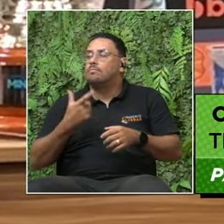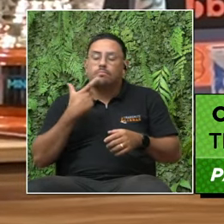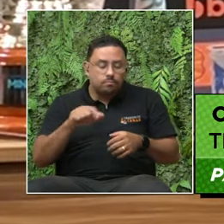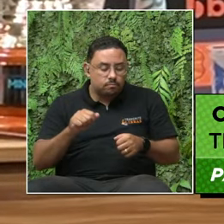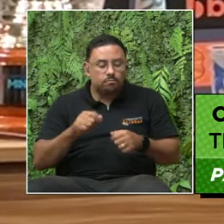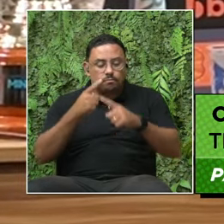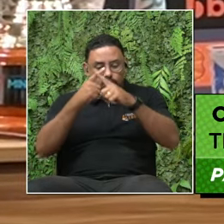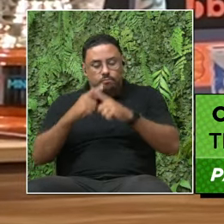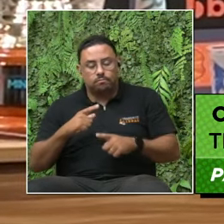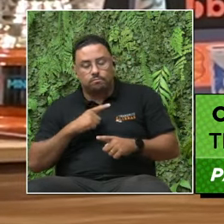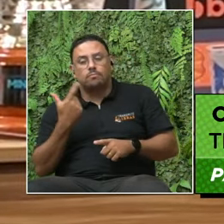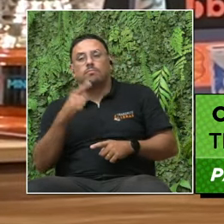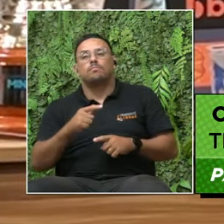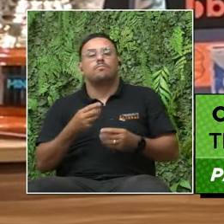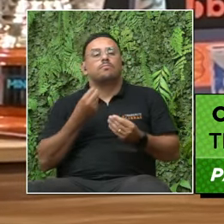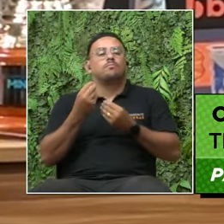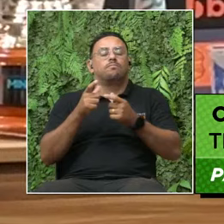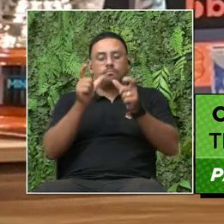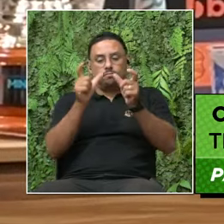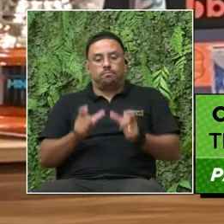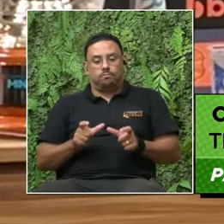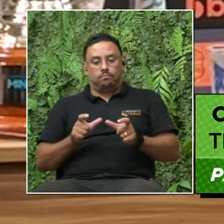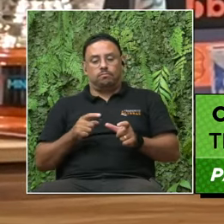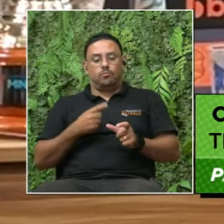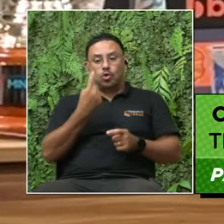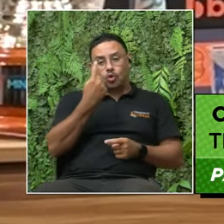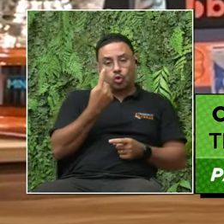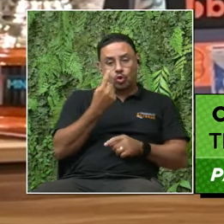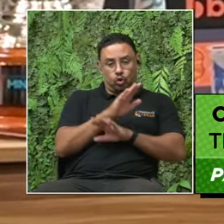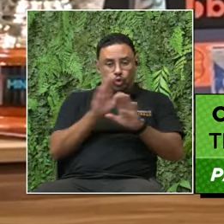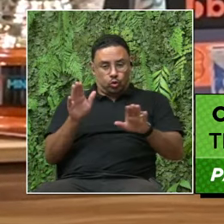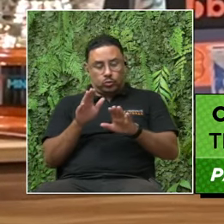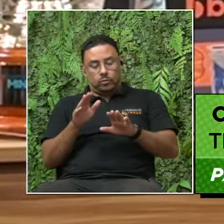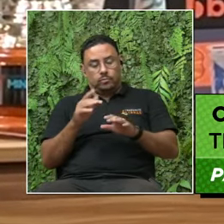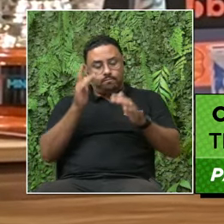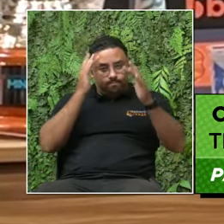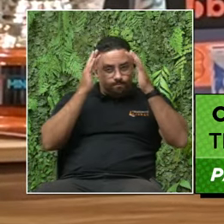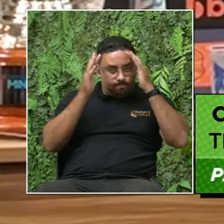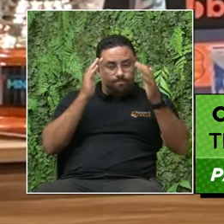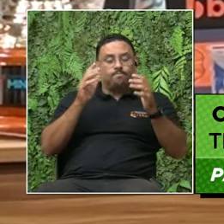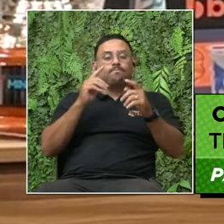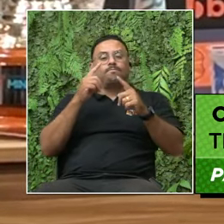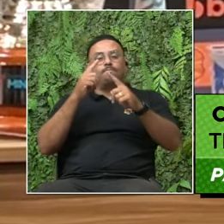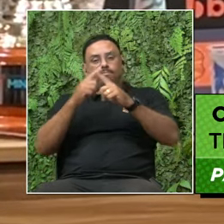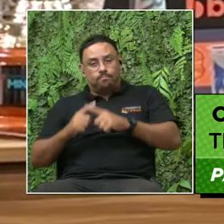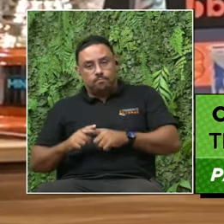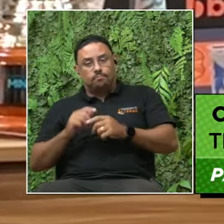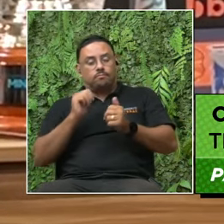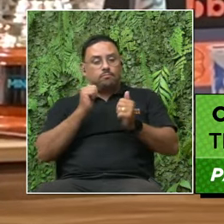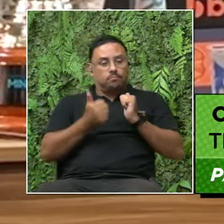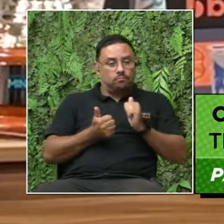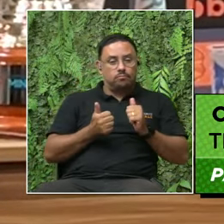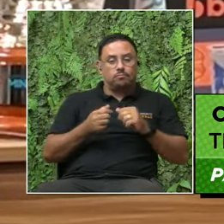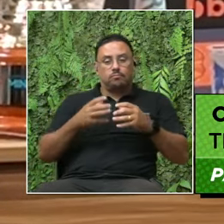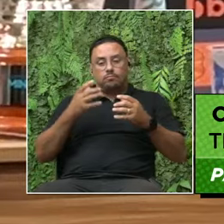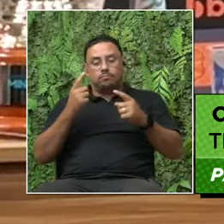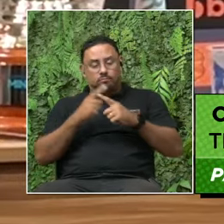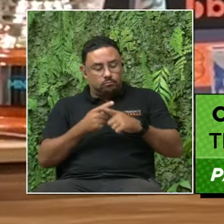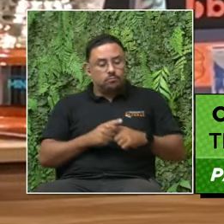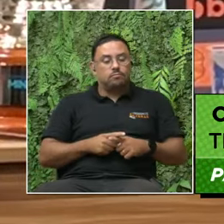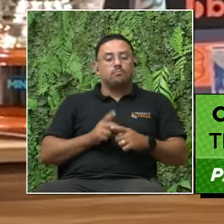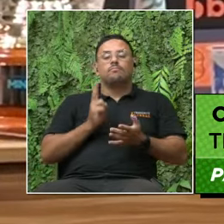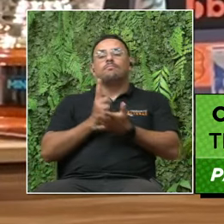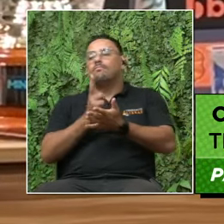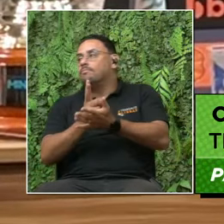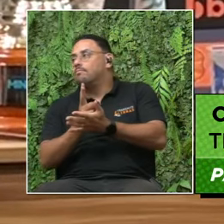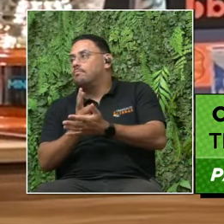jugadores sol Uno no dos Uno empieza el Partido Y competimos el resultado adverso seguimos compitiendo